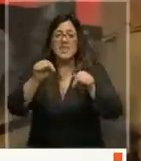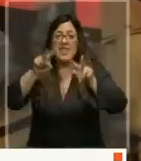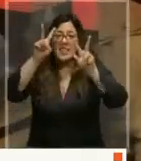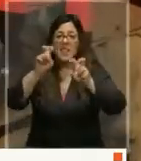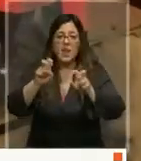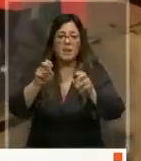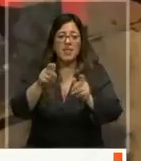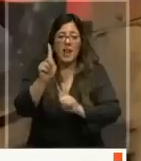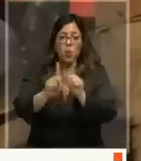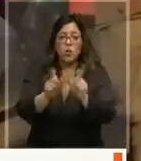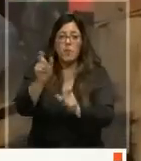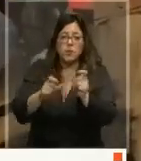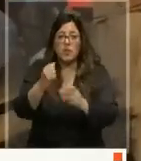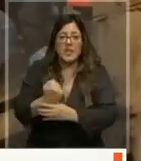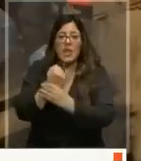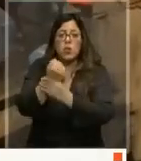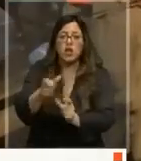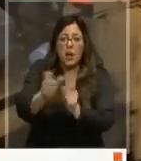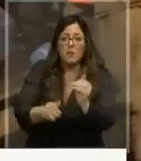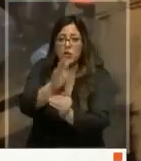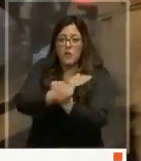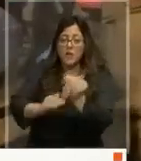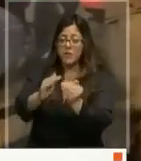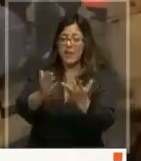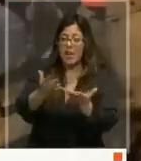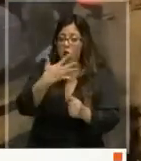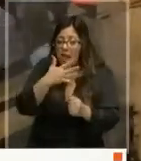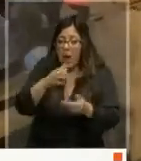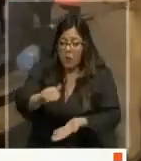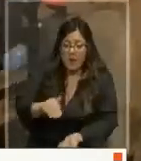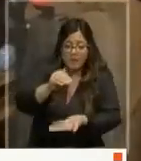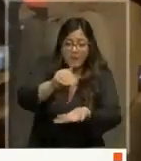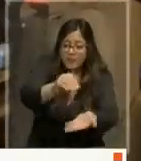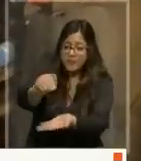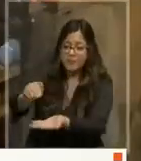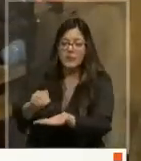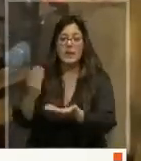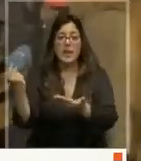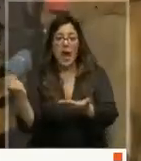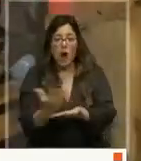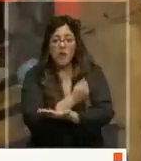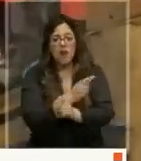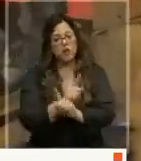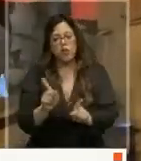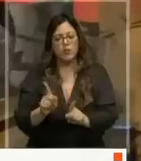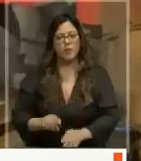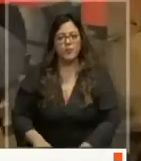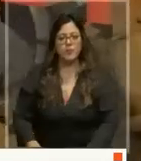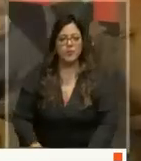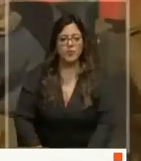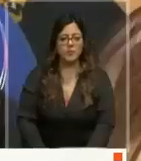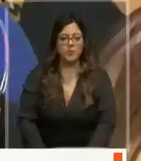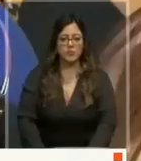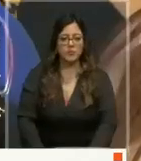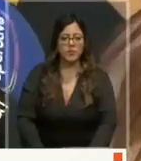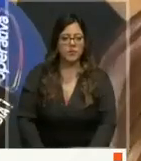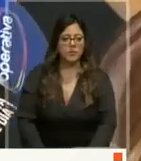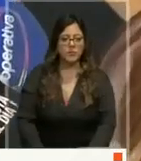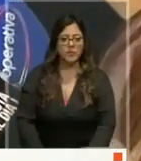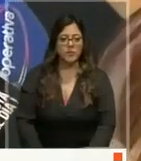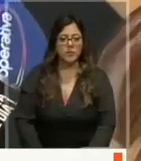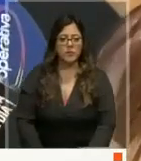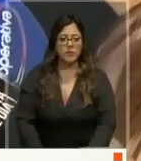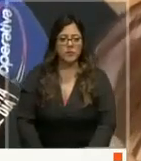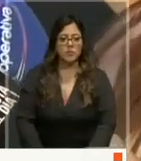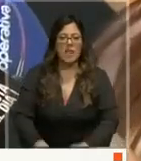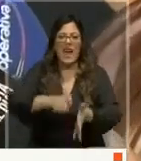de aquellos que están ayudando a los vecinos tampoco será cobrado. Tenemos esas impresiones, las pasamos a revisar. Todo el mes,